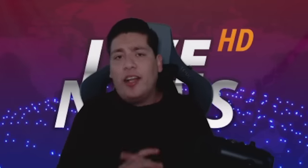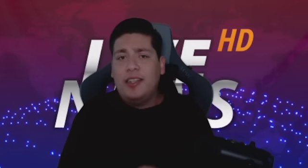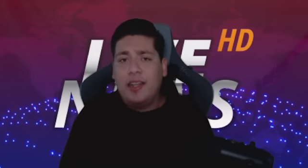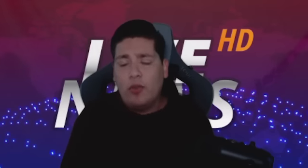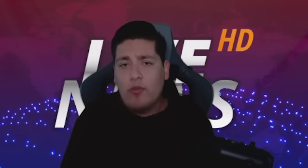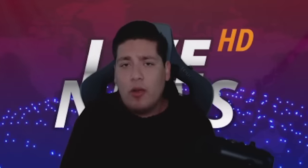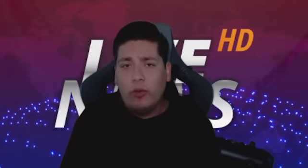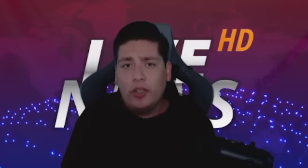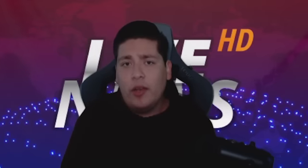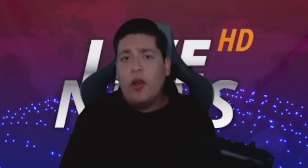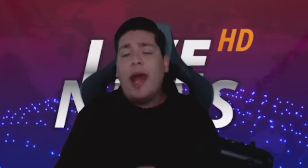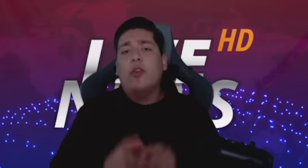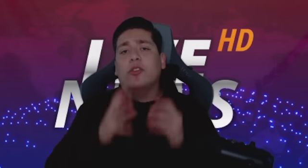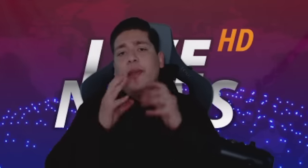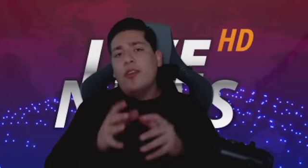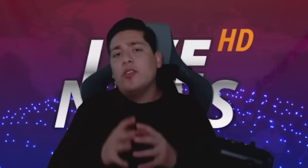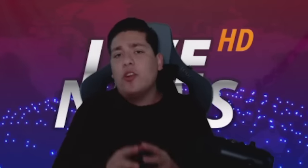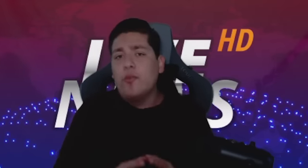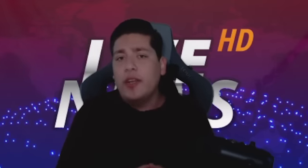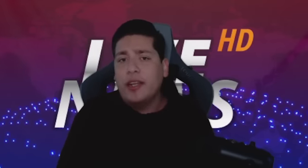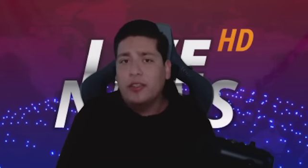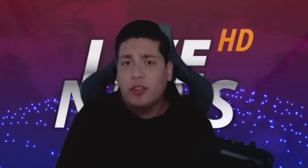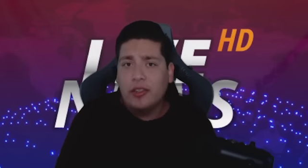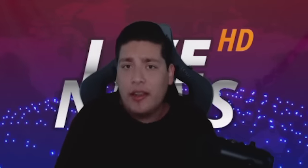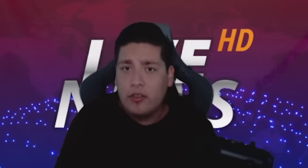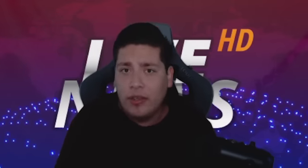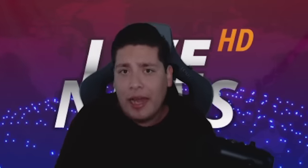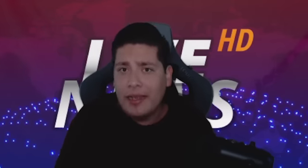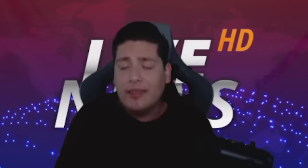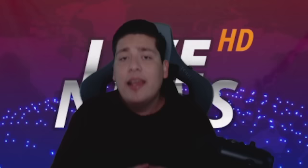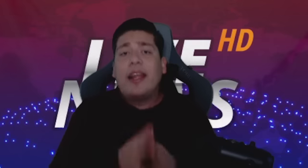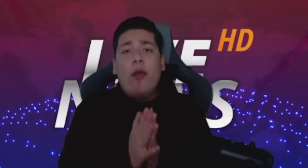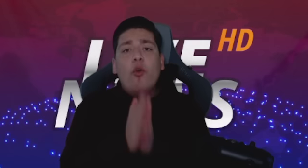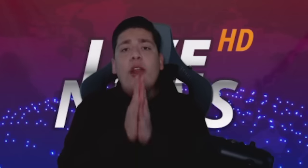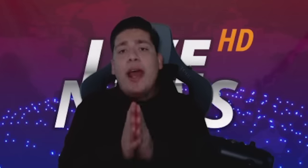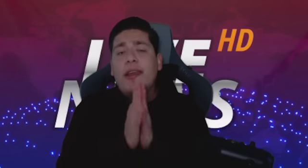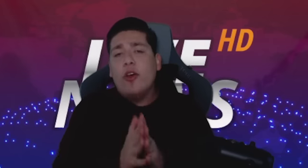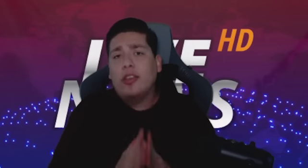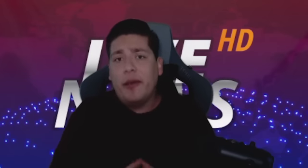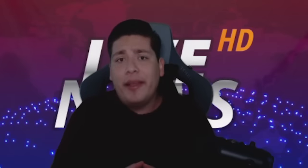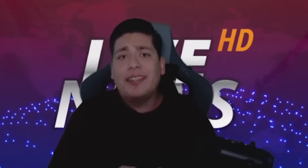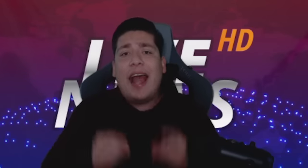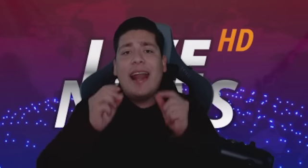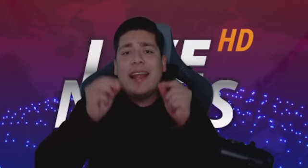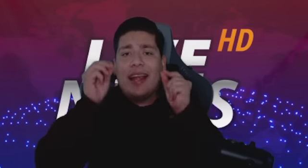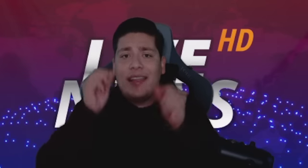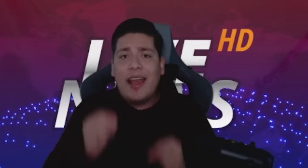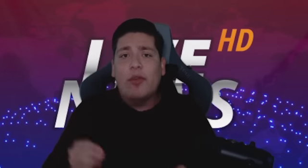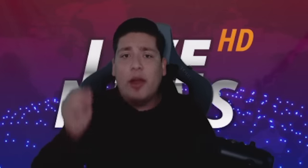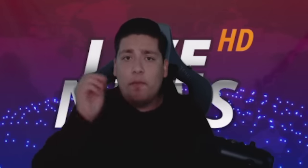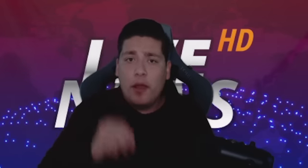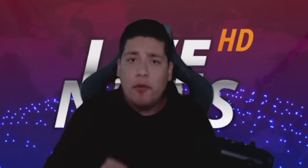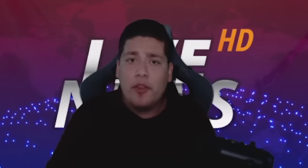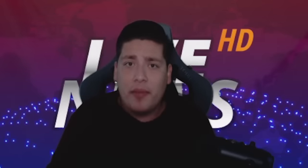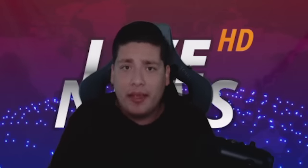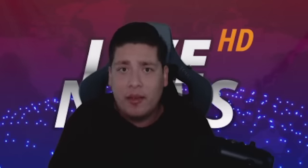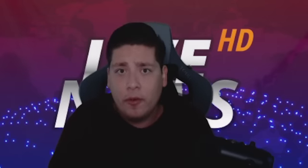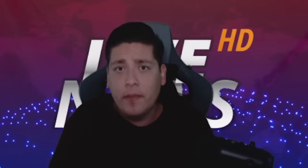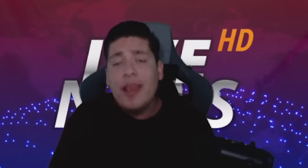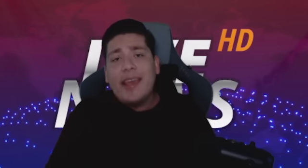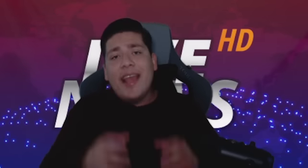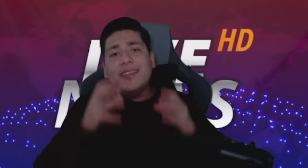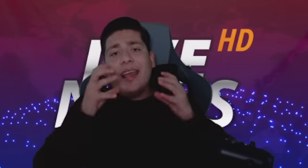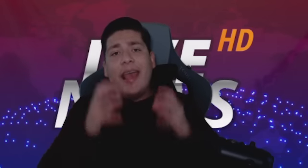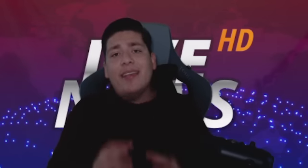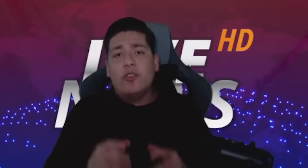tremendo cachetadón guajolotero a los medios de comunicación tradicionales que una y otra vez han engañado al pueblo de México